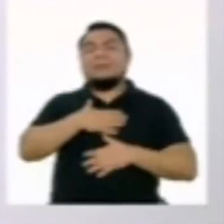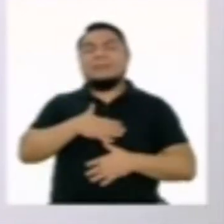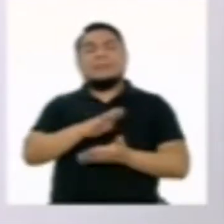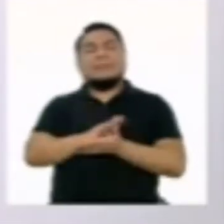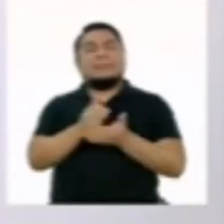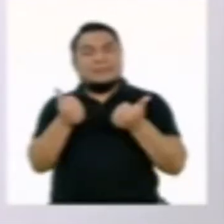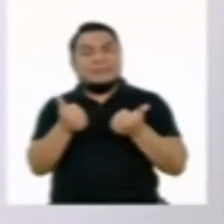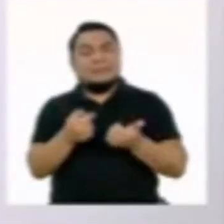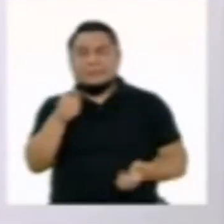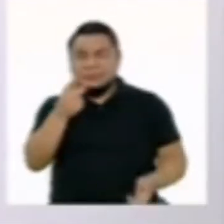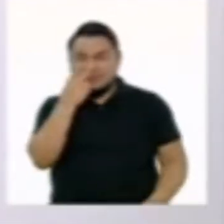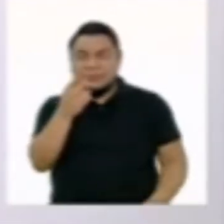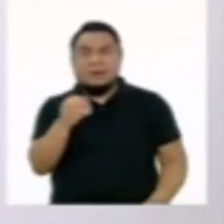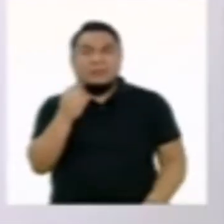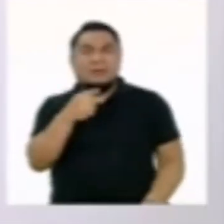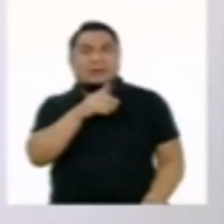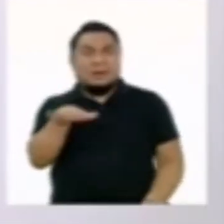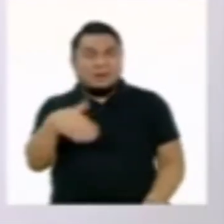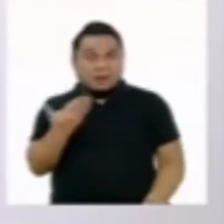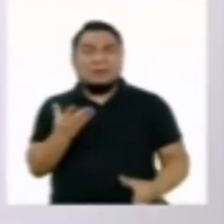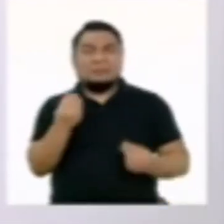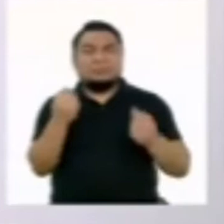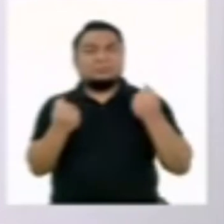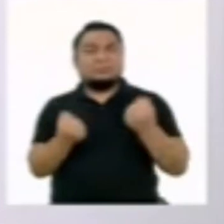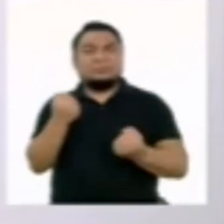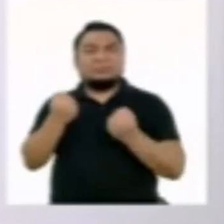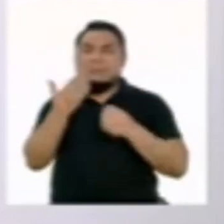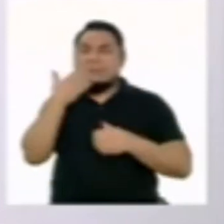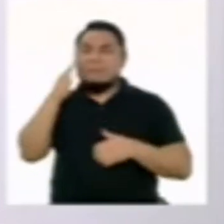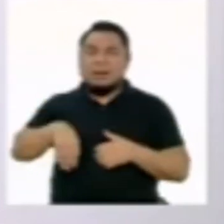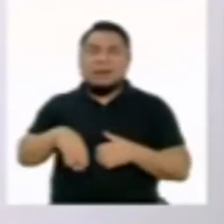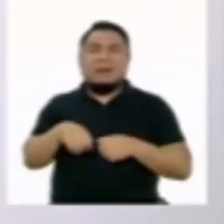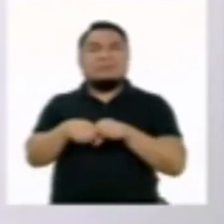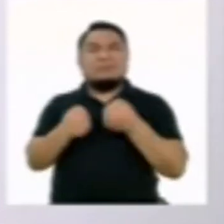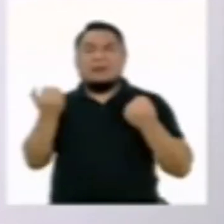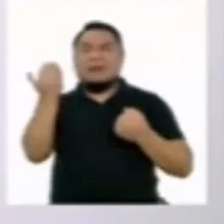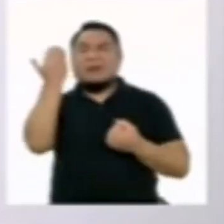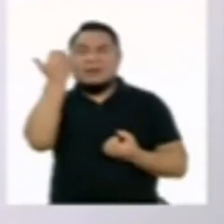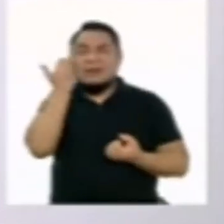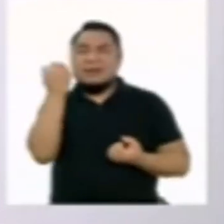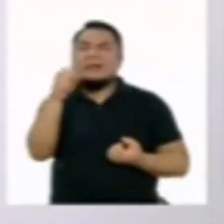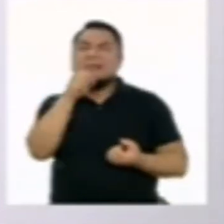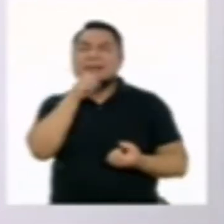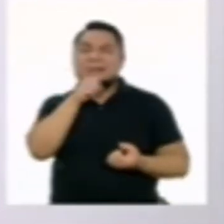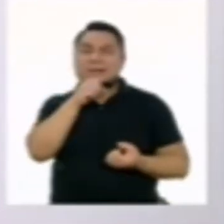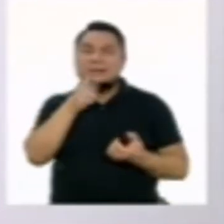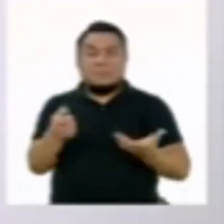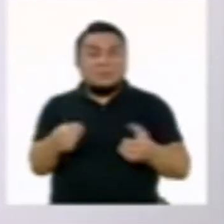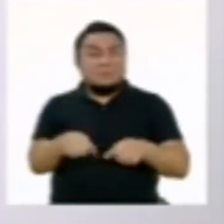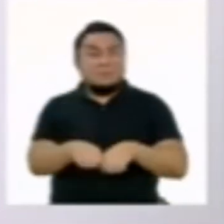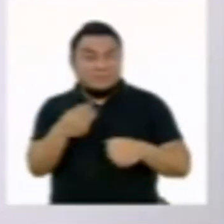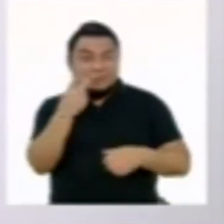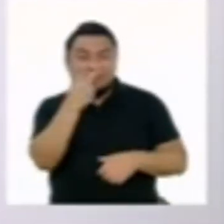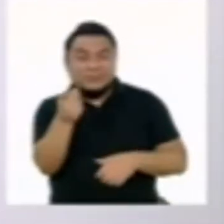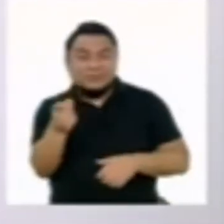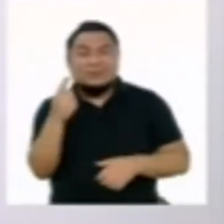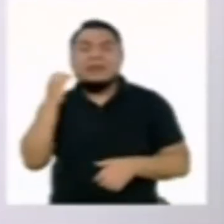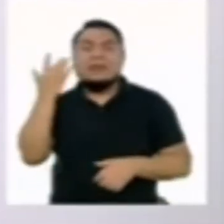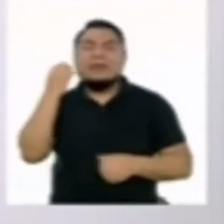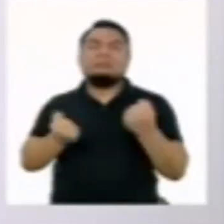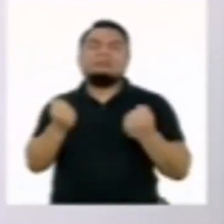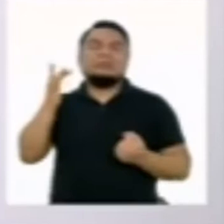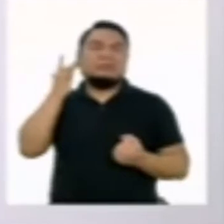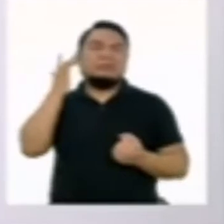bienestar, ¿han visto cómo hay todavía muchos vehículos en mal estado, a los que les faltan partes, que emiten